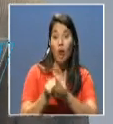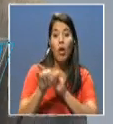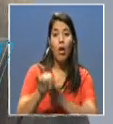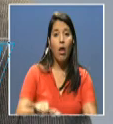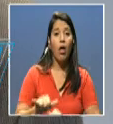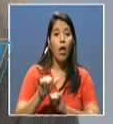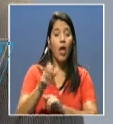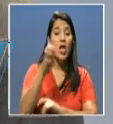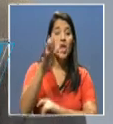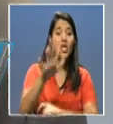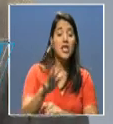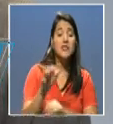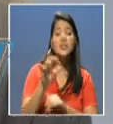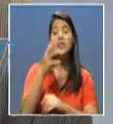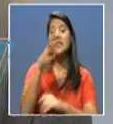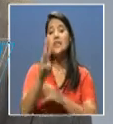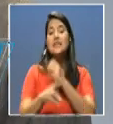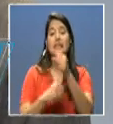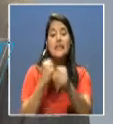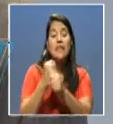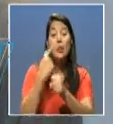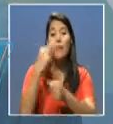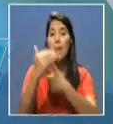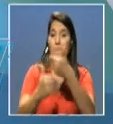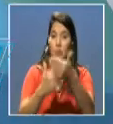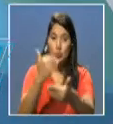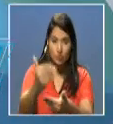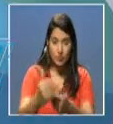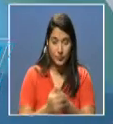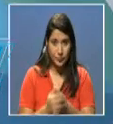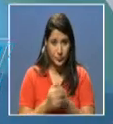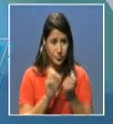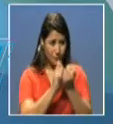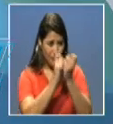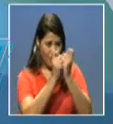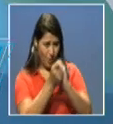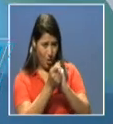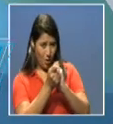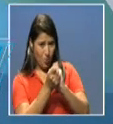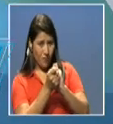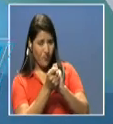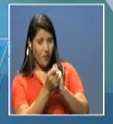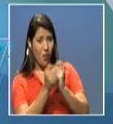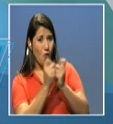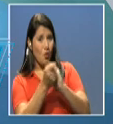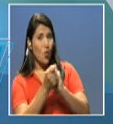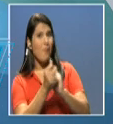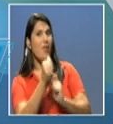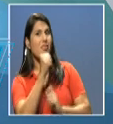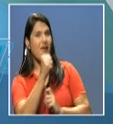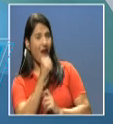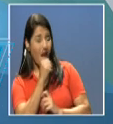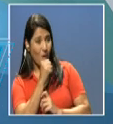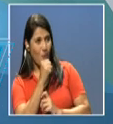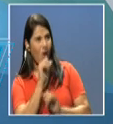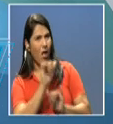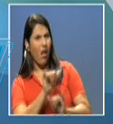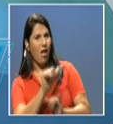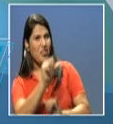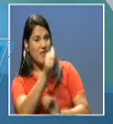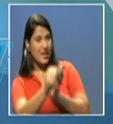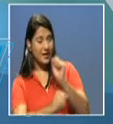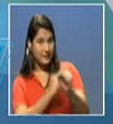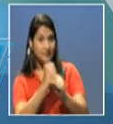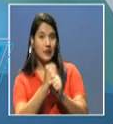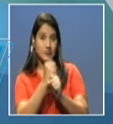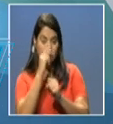años en su trámite, sea para aprobar o para rechazar. La reforma constitucional del agua como un derecho humano está ahí desde hace 10 años. Bueno, y